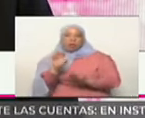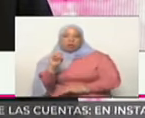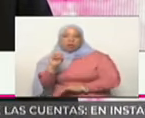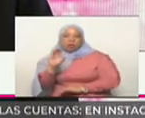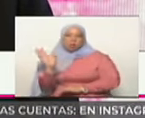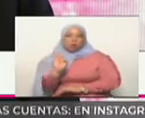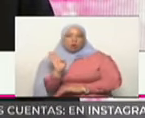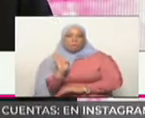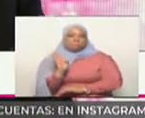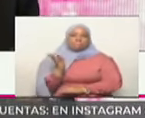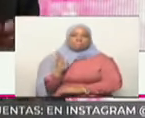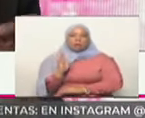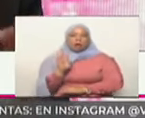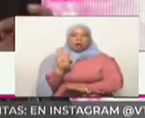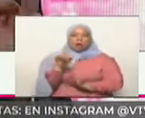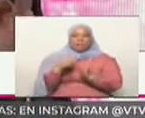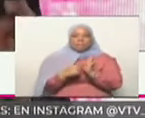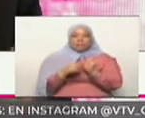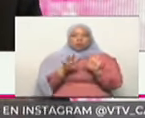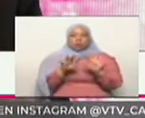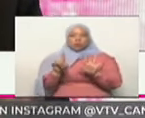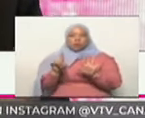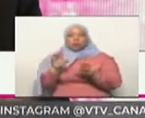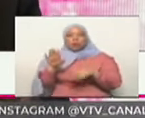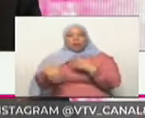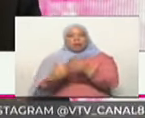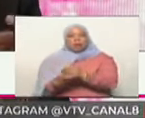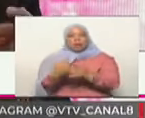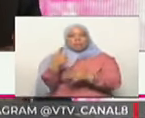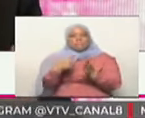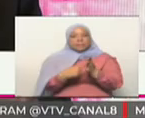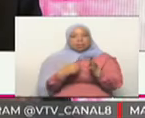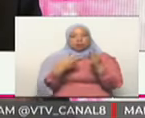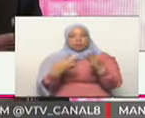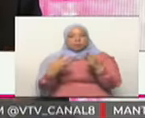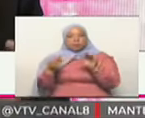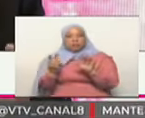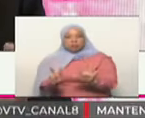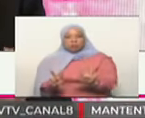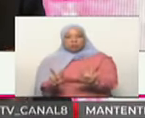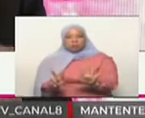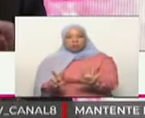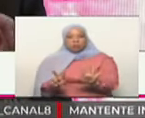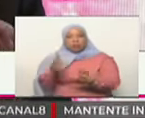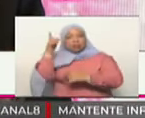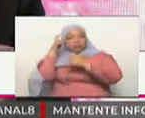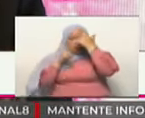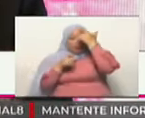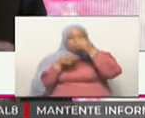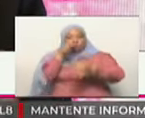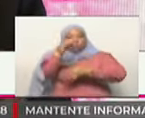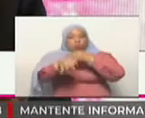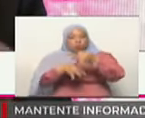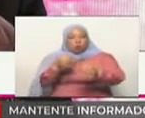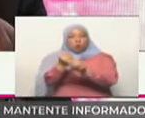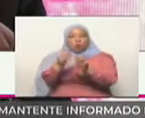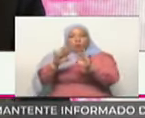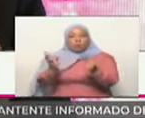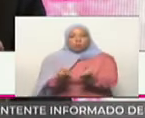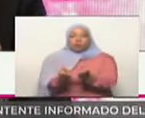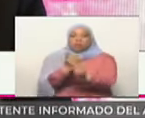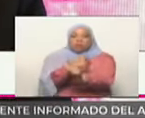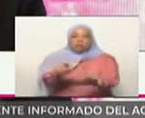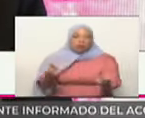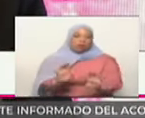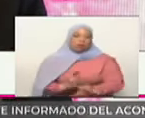el 91. Ya Chávez en el 97 planteaba la necesidad del surgimiento de un mundo